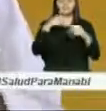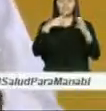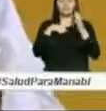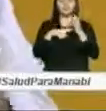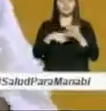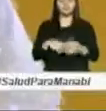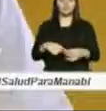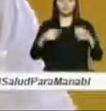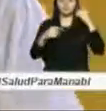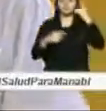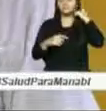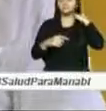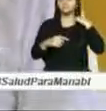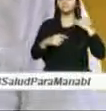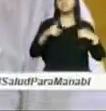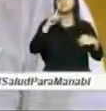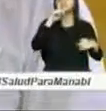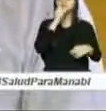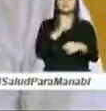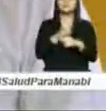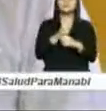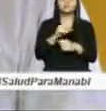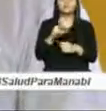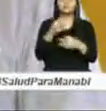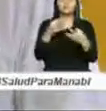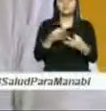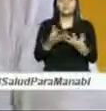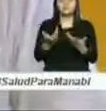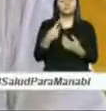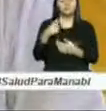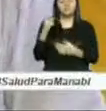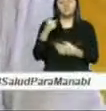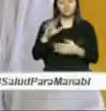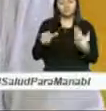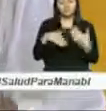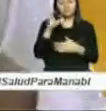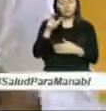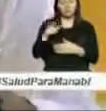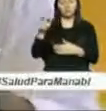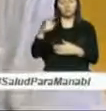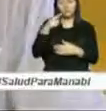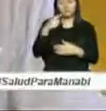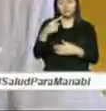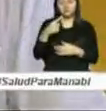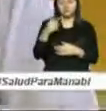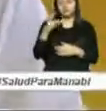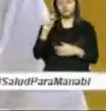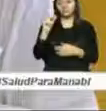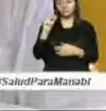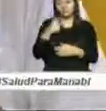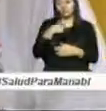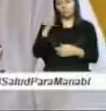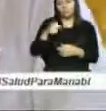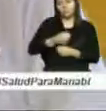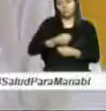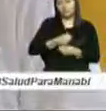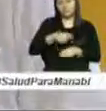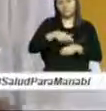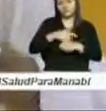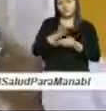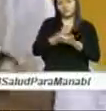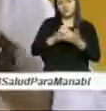mal llamado empleo inadecuado, porque no necesariamente es que la gente se encuentre inconforme con su empleo. Yo puedo estar trabajando tiempo